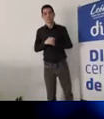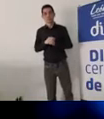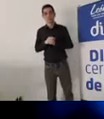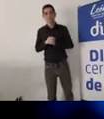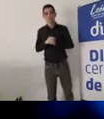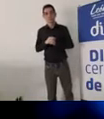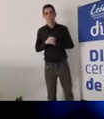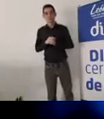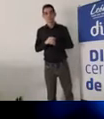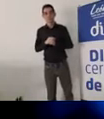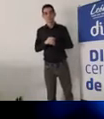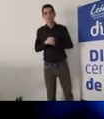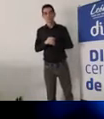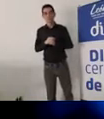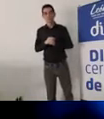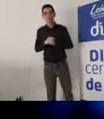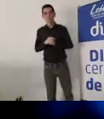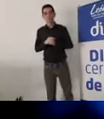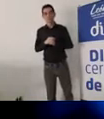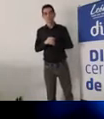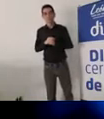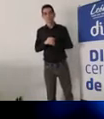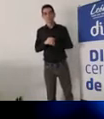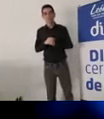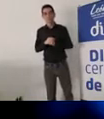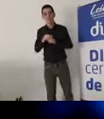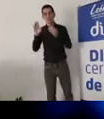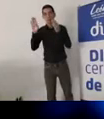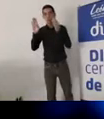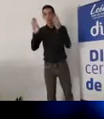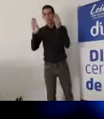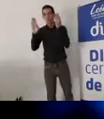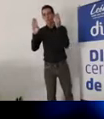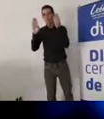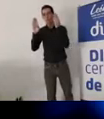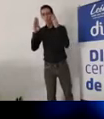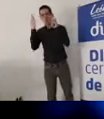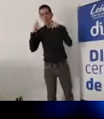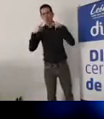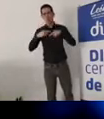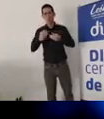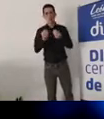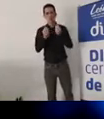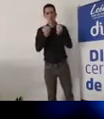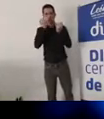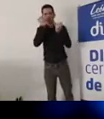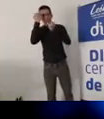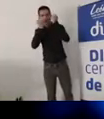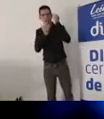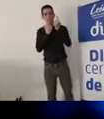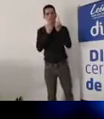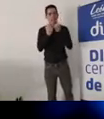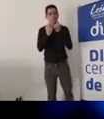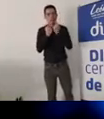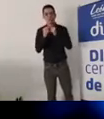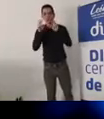global la agenda de los objetivos de desarrollo del milenio, que eran de 2000 a 2015, que tenía 8 objetivos